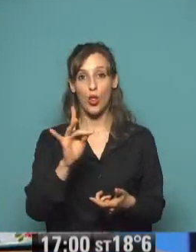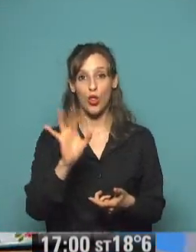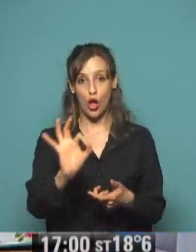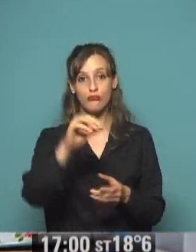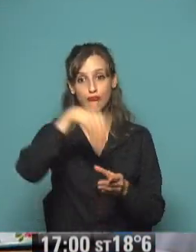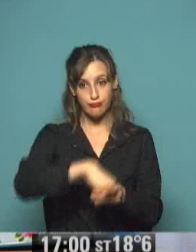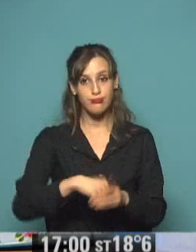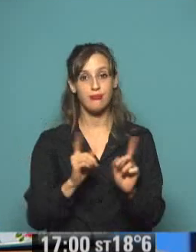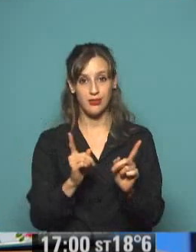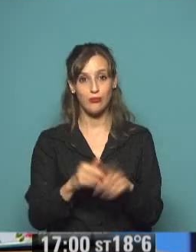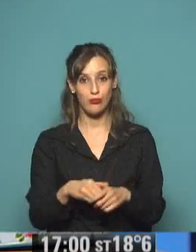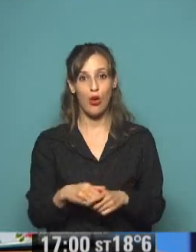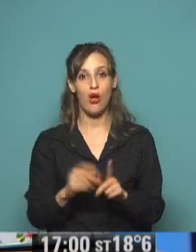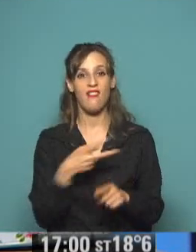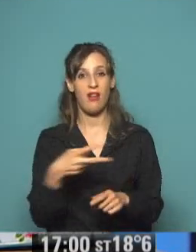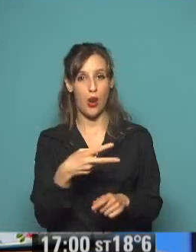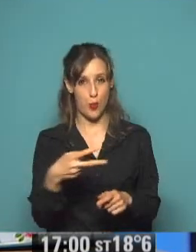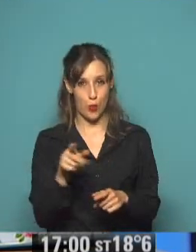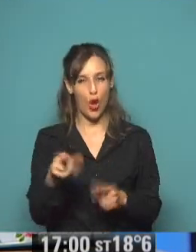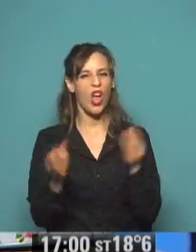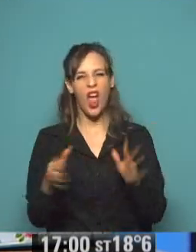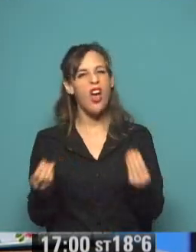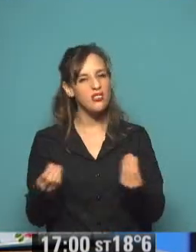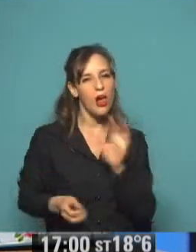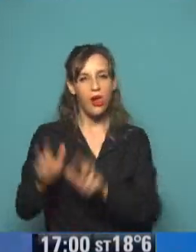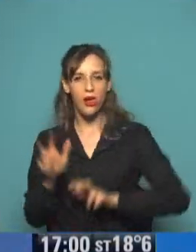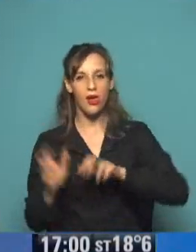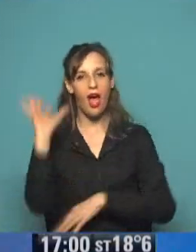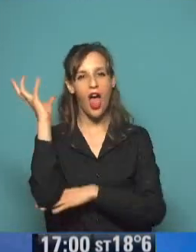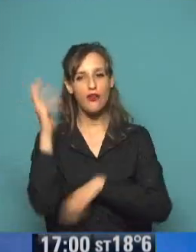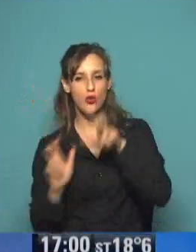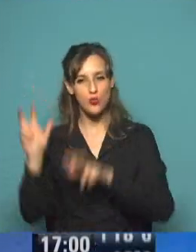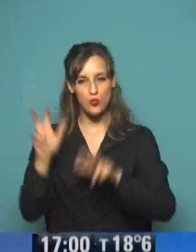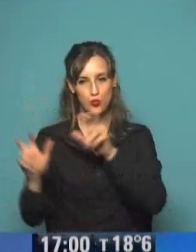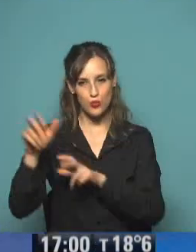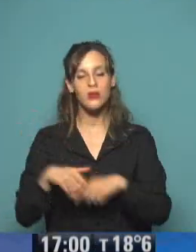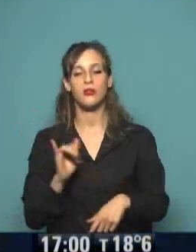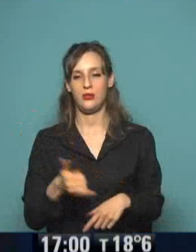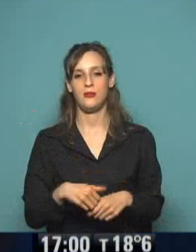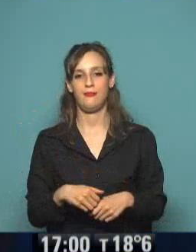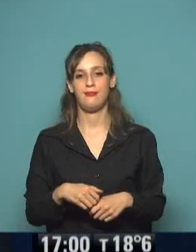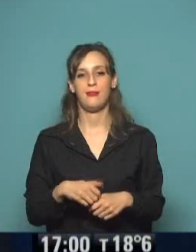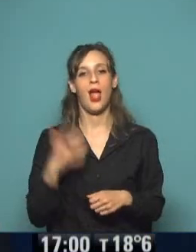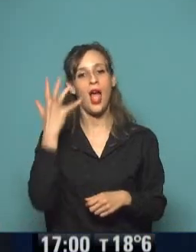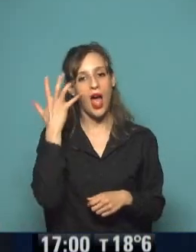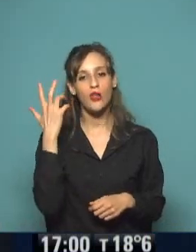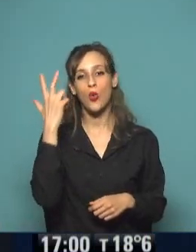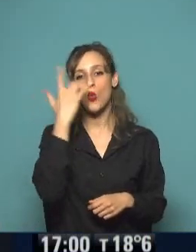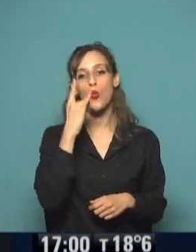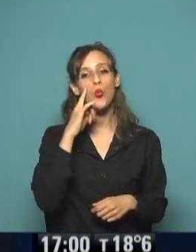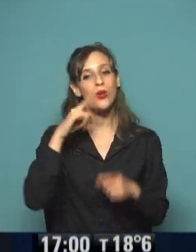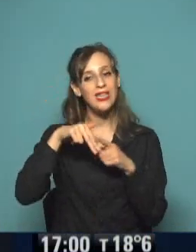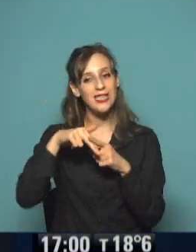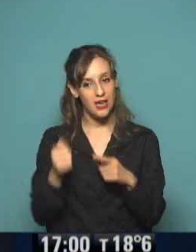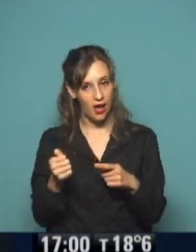es y trepar a qué hace, que es otro de nuestros sobres. Y yo sumo gato uiña, que es el nombre del